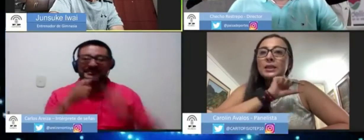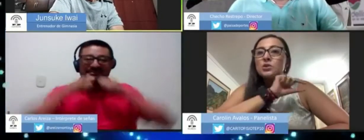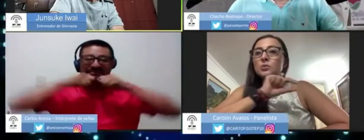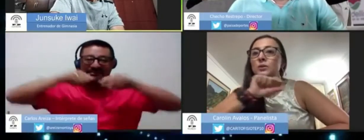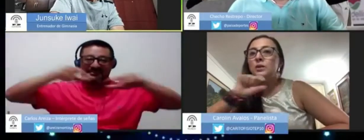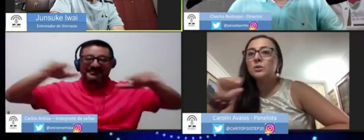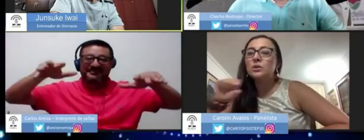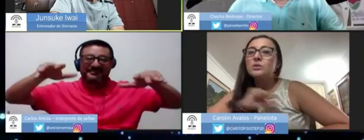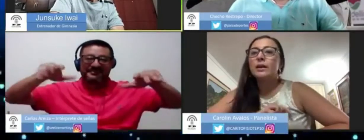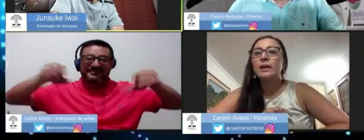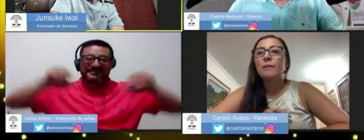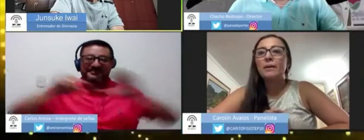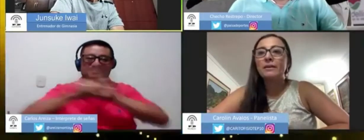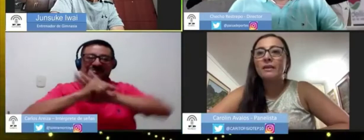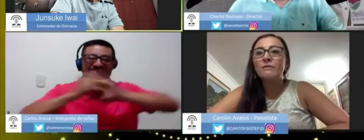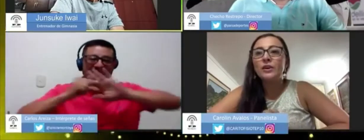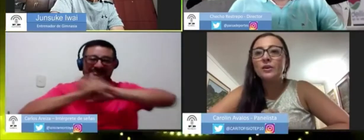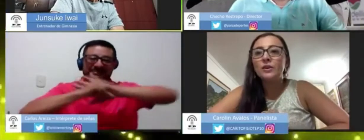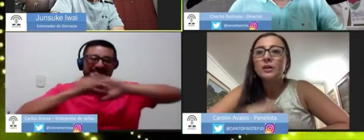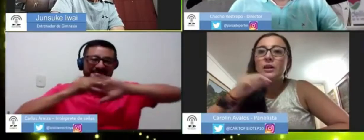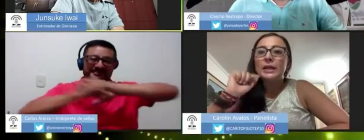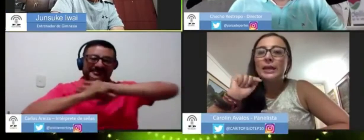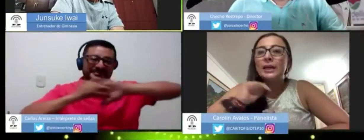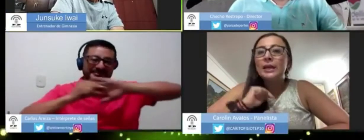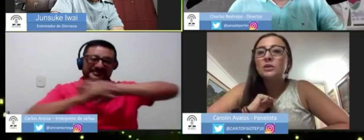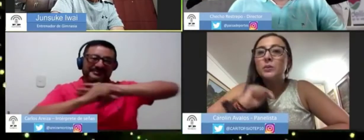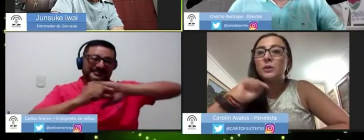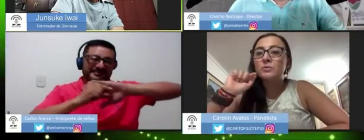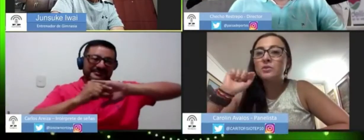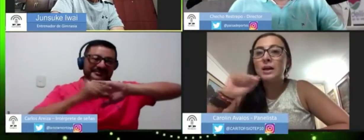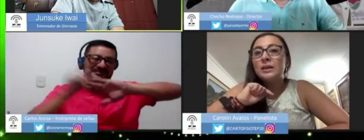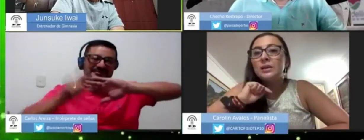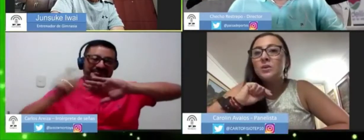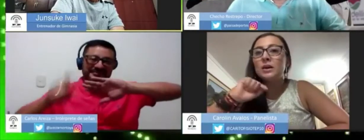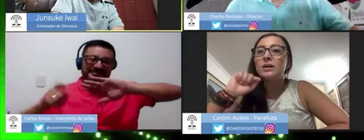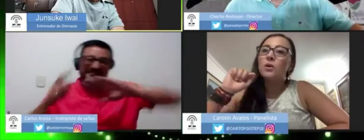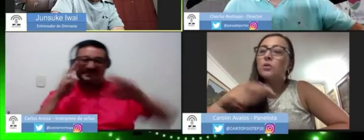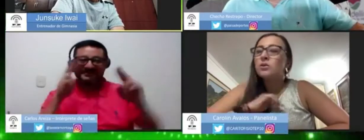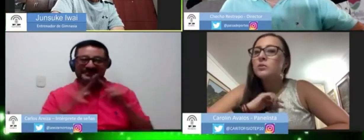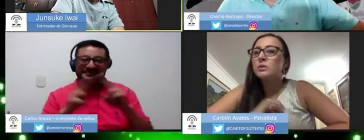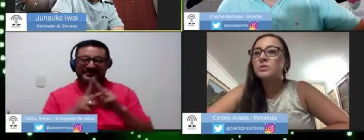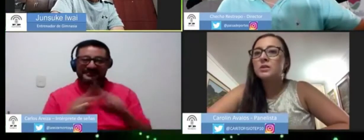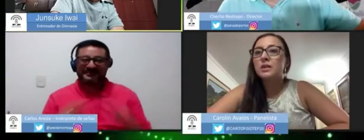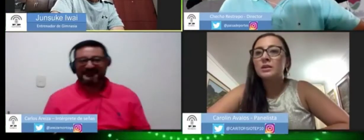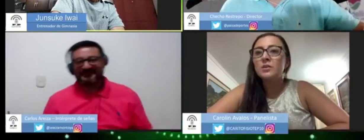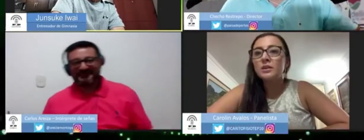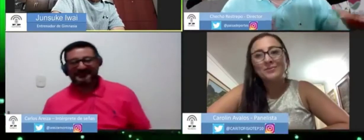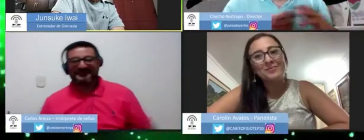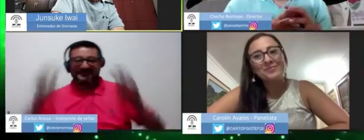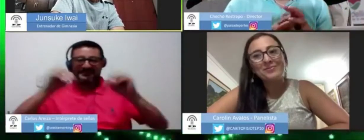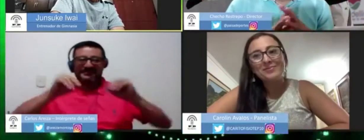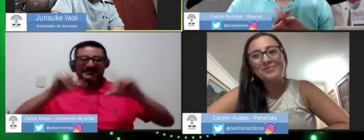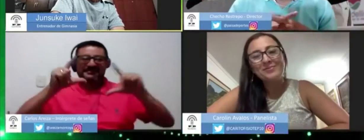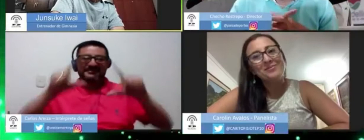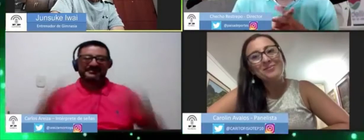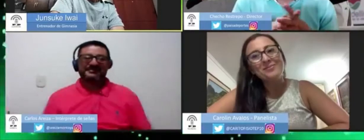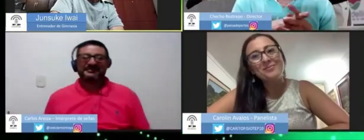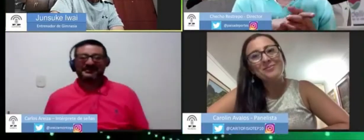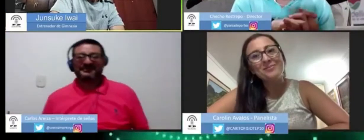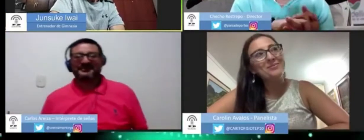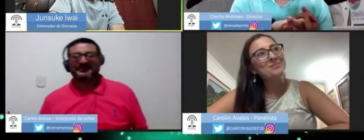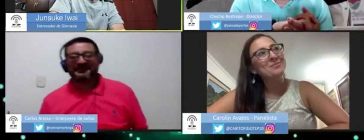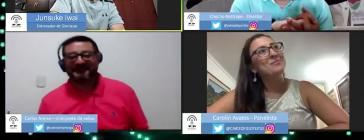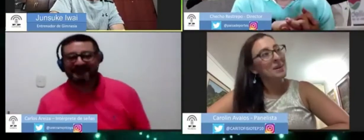tener subtítulos en la parte inferior. Los podemos activar o los podemos desactivar. Bueno. ¿María